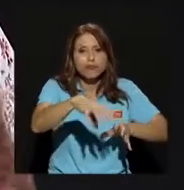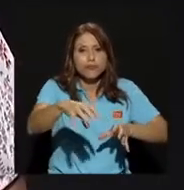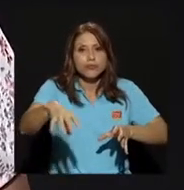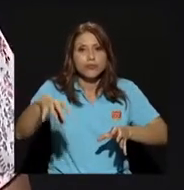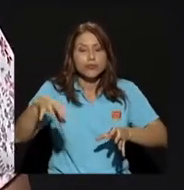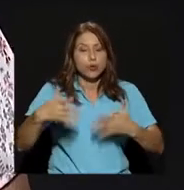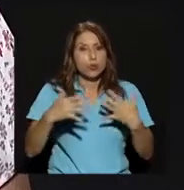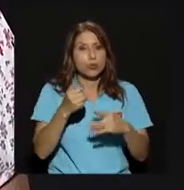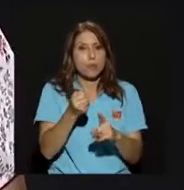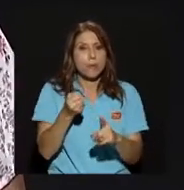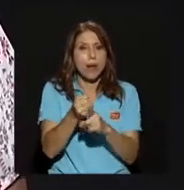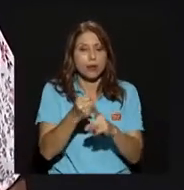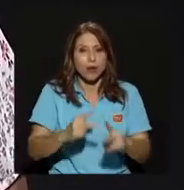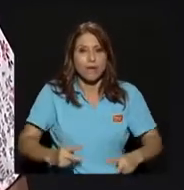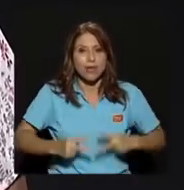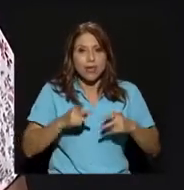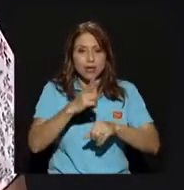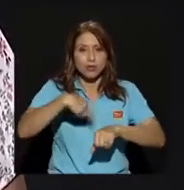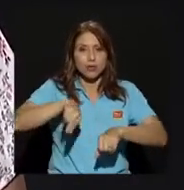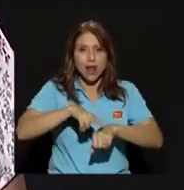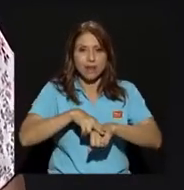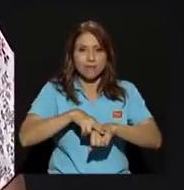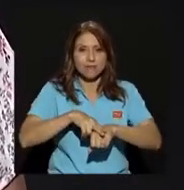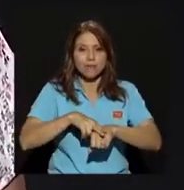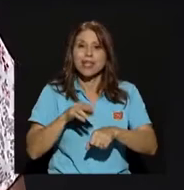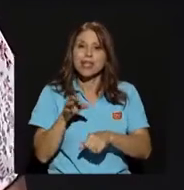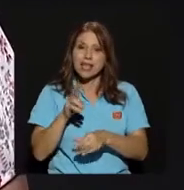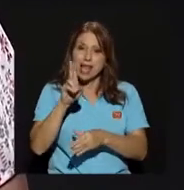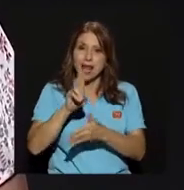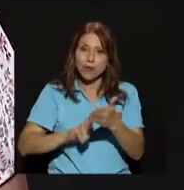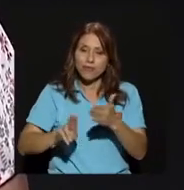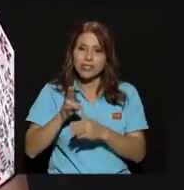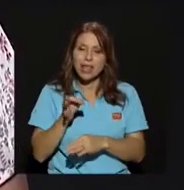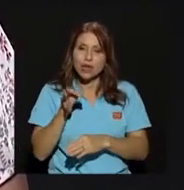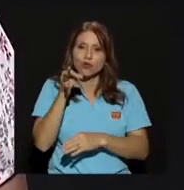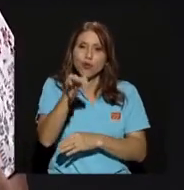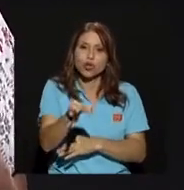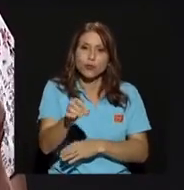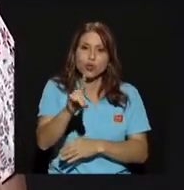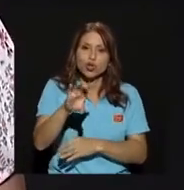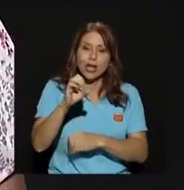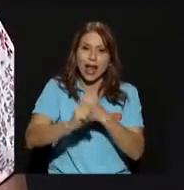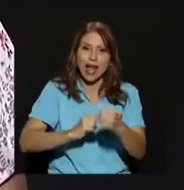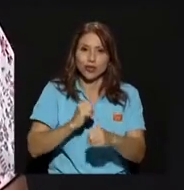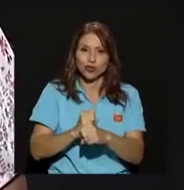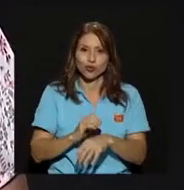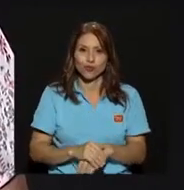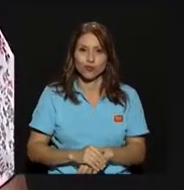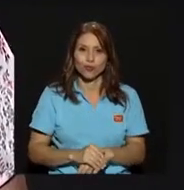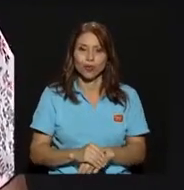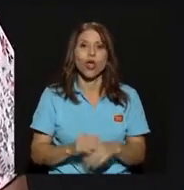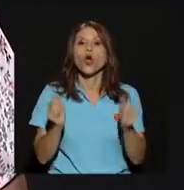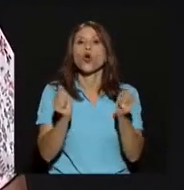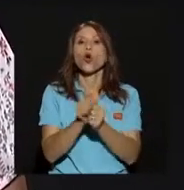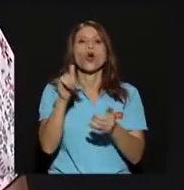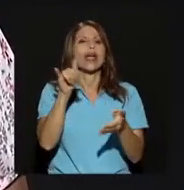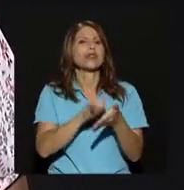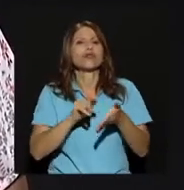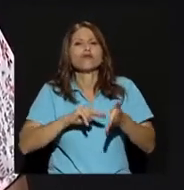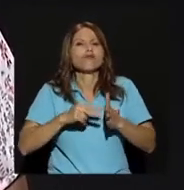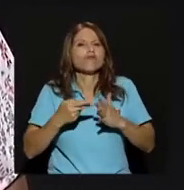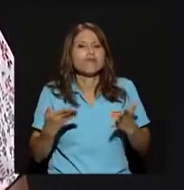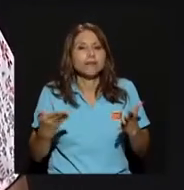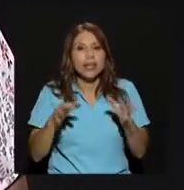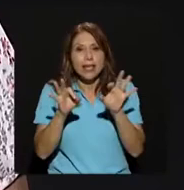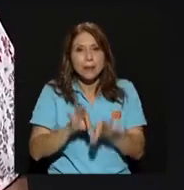nacional y a la universidad en los próximos 100 años. Con esto lo que quiero decir es que la importancia de la